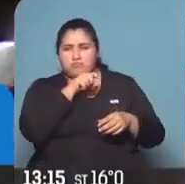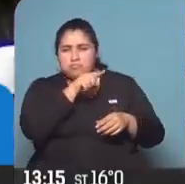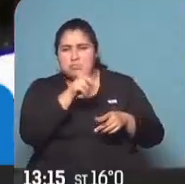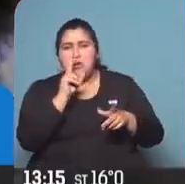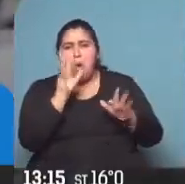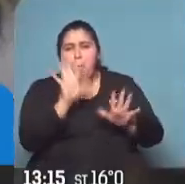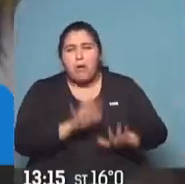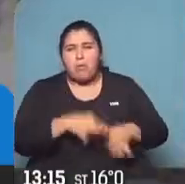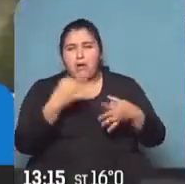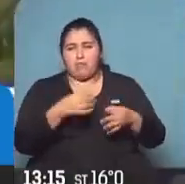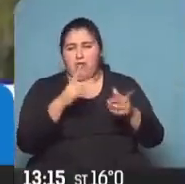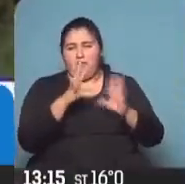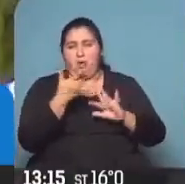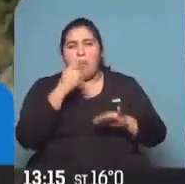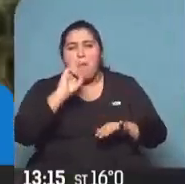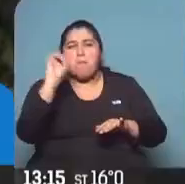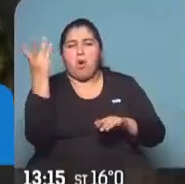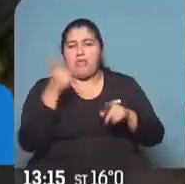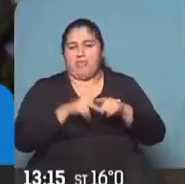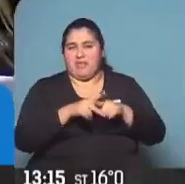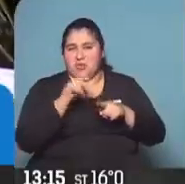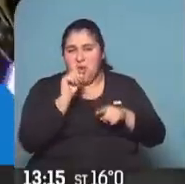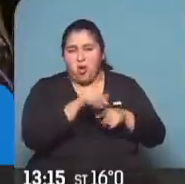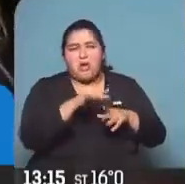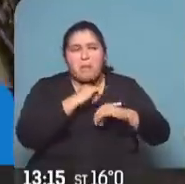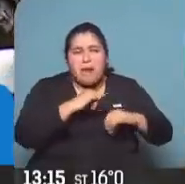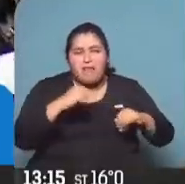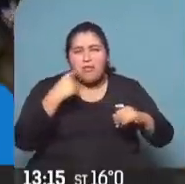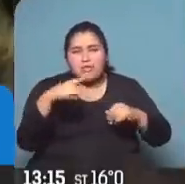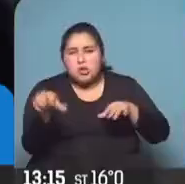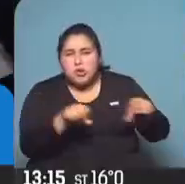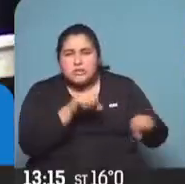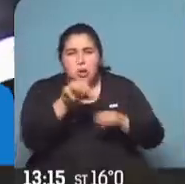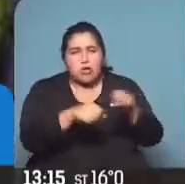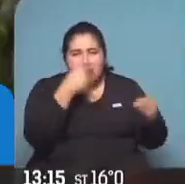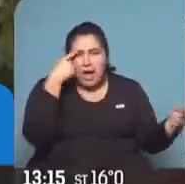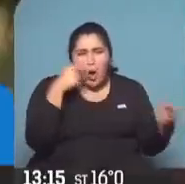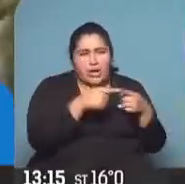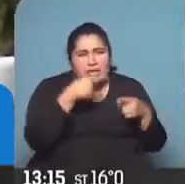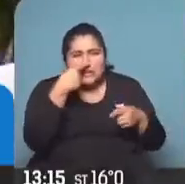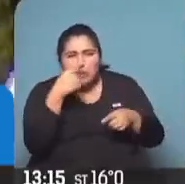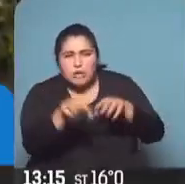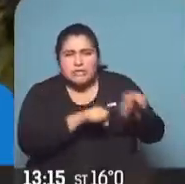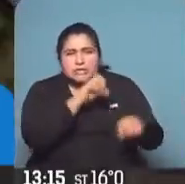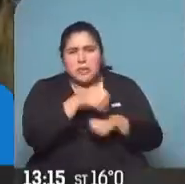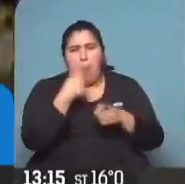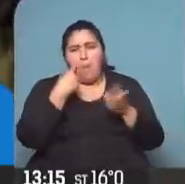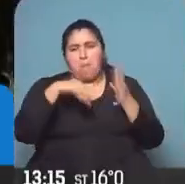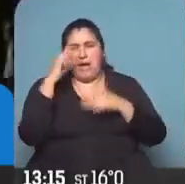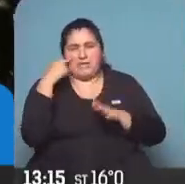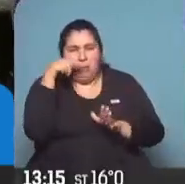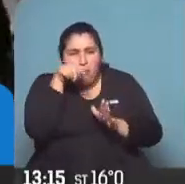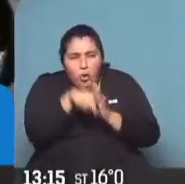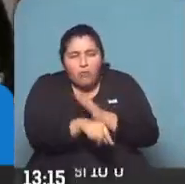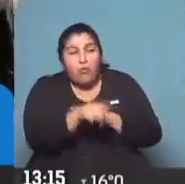equipada con medio de última generación para obtener información era ayer su objetivo de interés en la profundidad del dispositivo